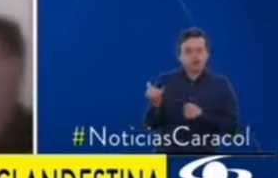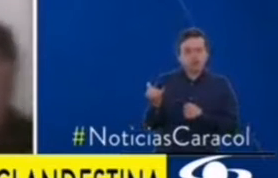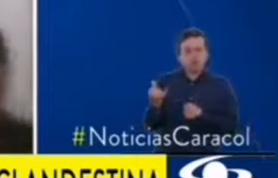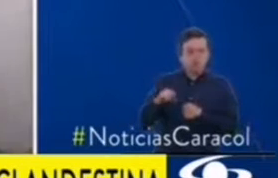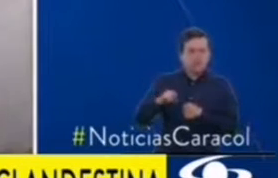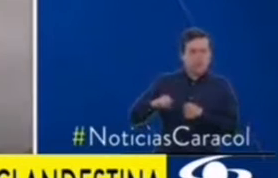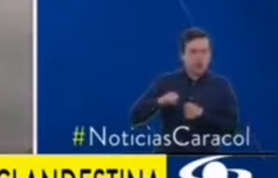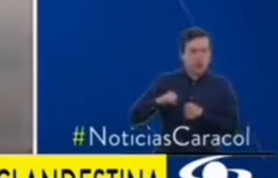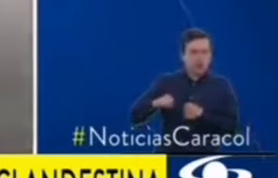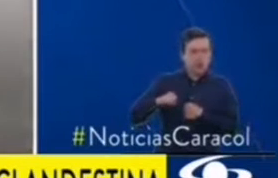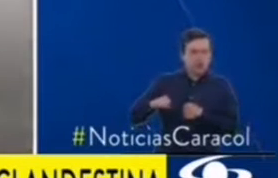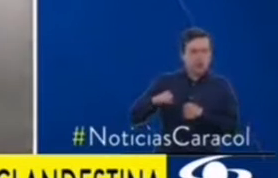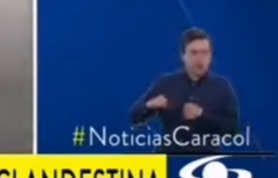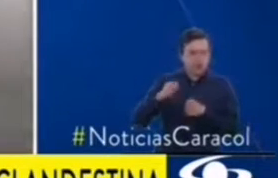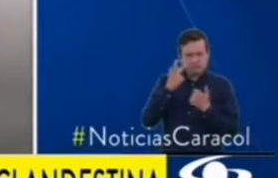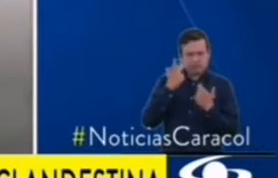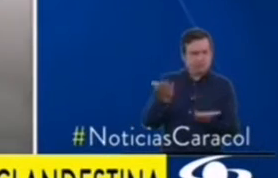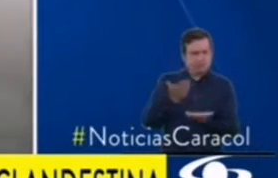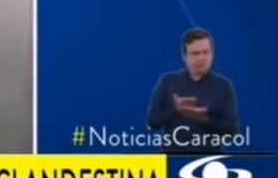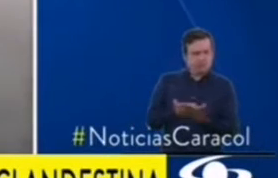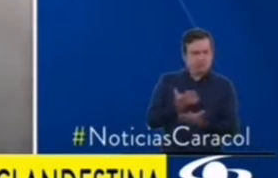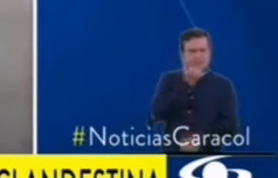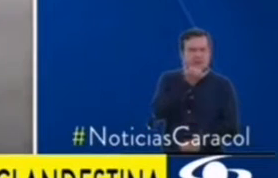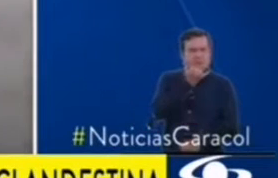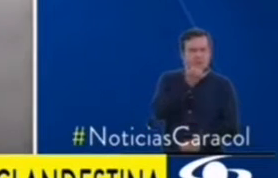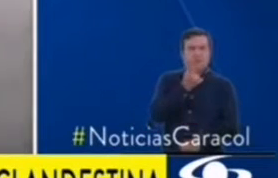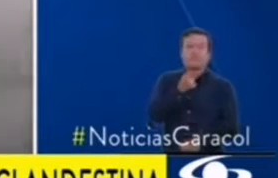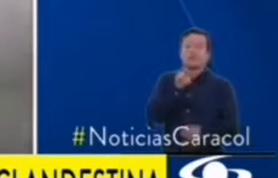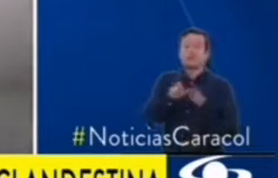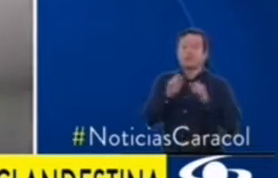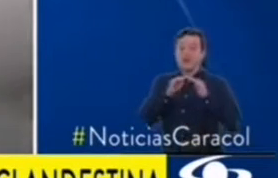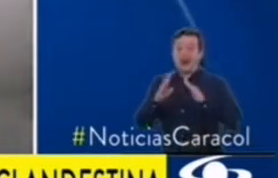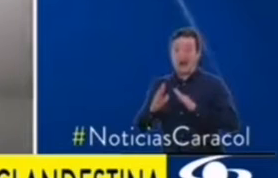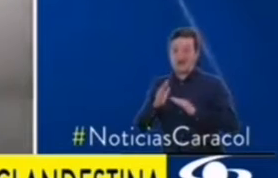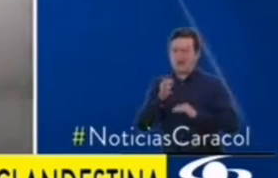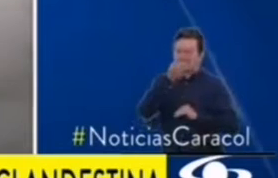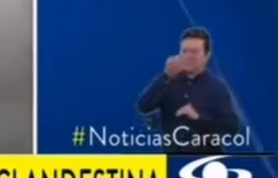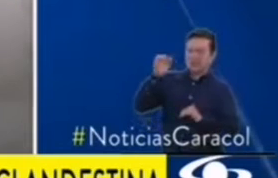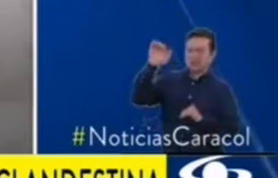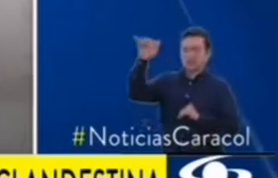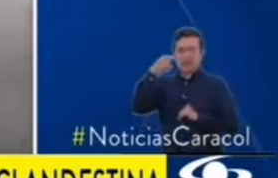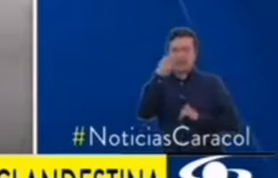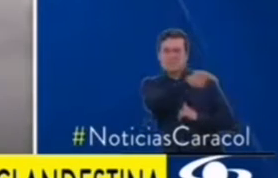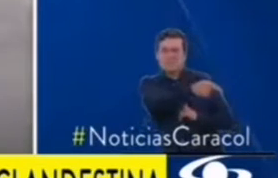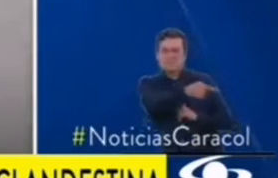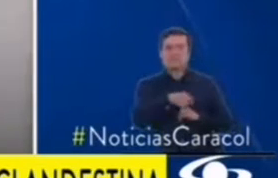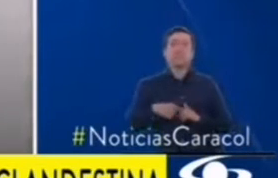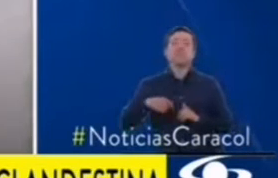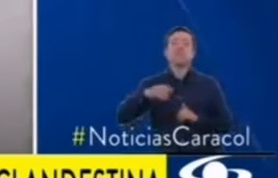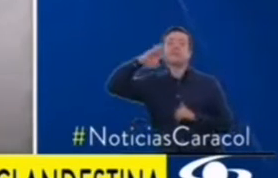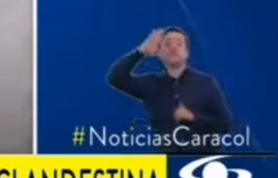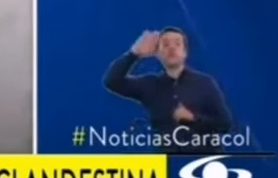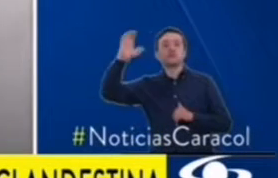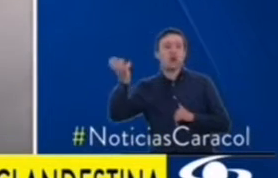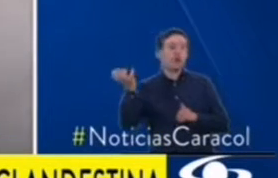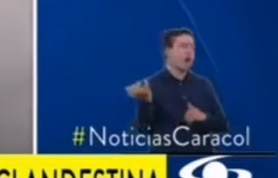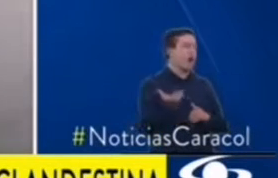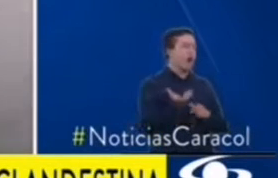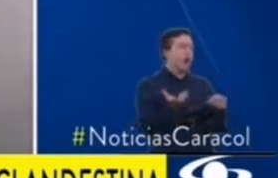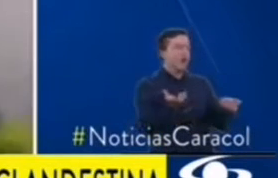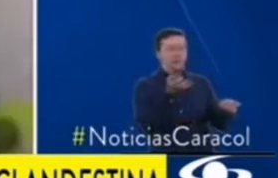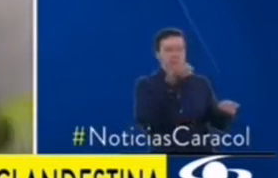fiesta clandestina. Los vecinos alertaron a la policía, quienes llegaron al lugar y se encontraron con una sorpresa. La fiestica